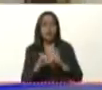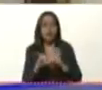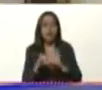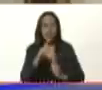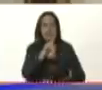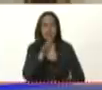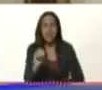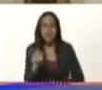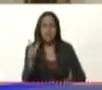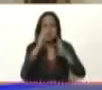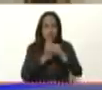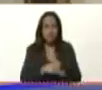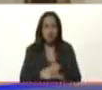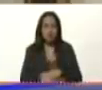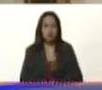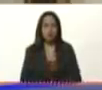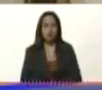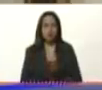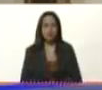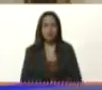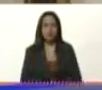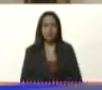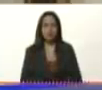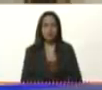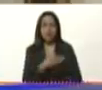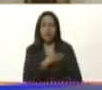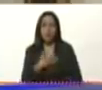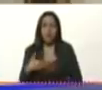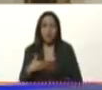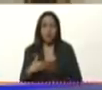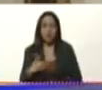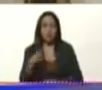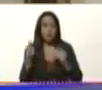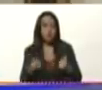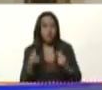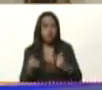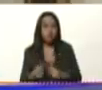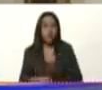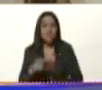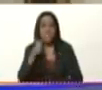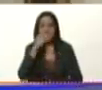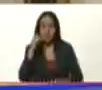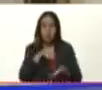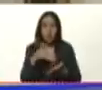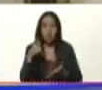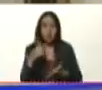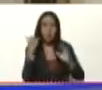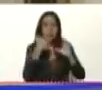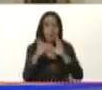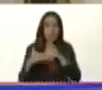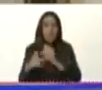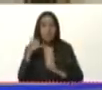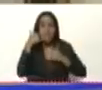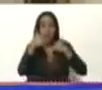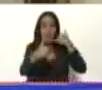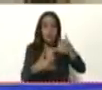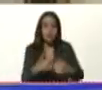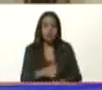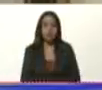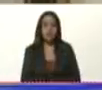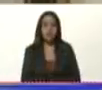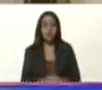de la noche, yo les pido que se activen en WhatsApp, en mensajito, en llamada.